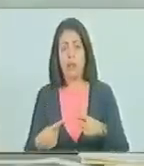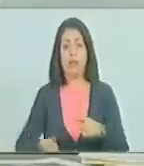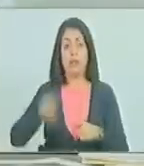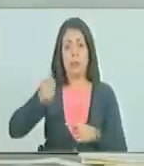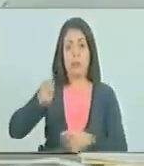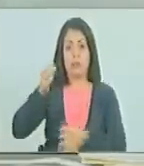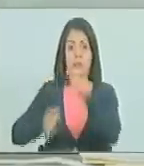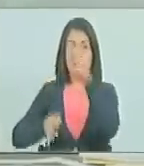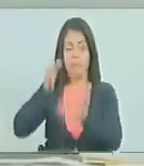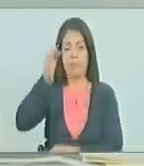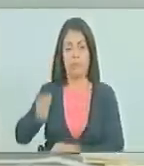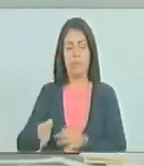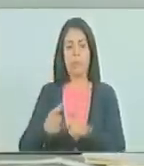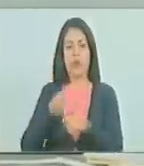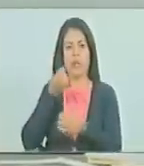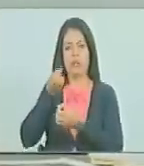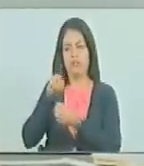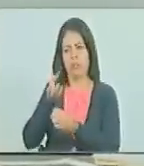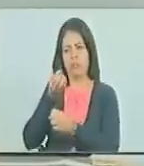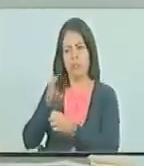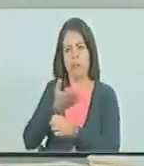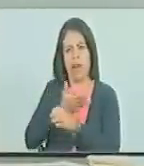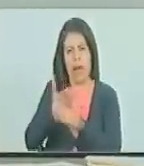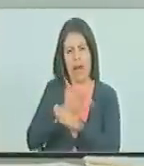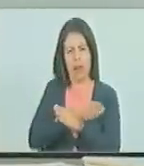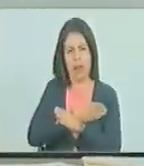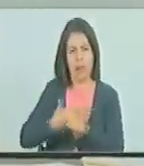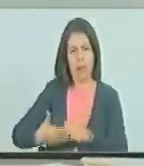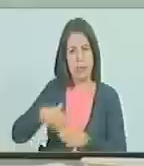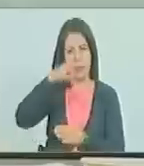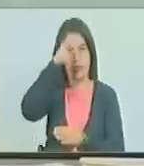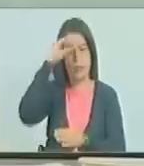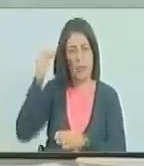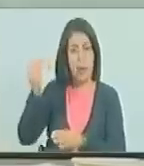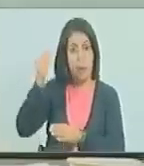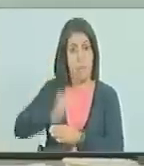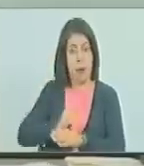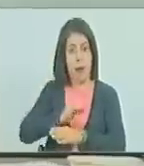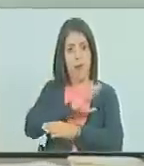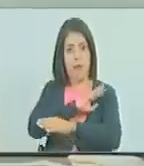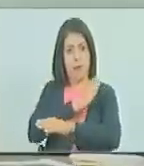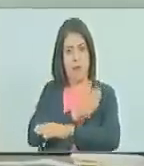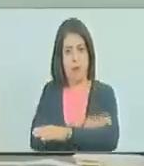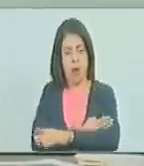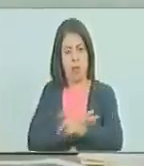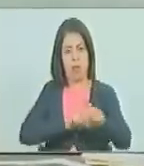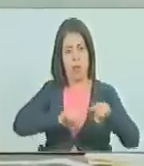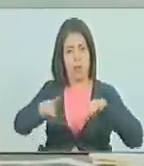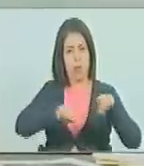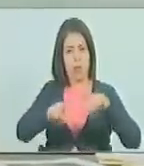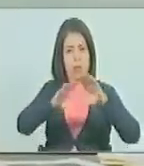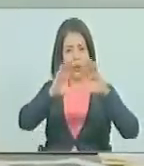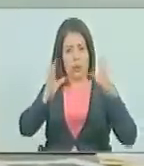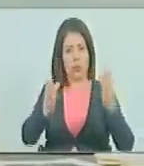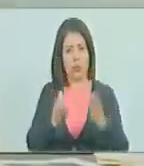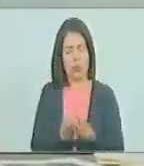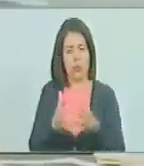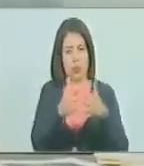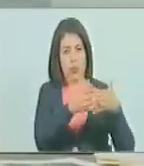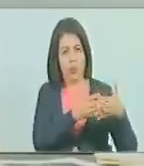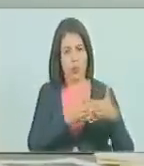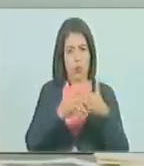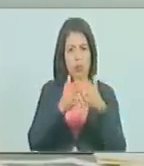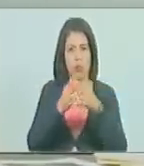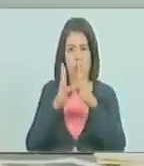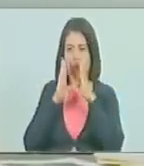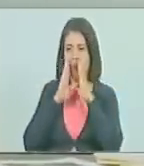Penal Internacional de la confesión de un expresidente norteamericano, la mayor potencia imperial del planeta, donde